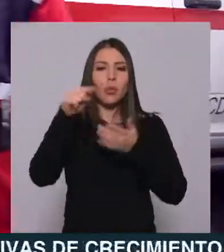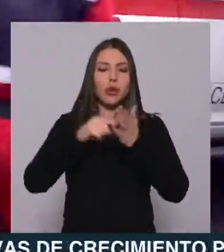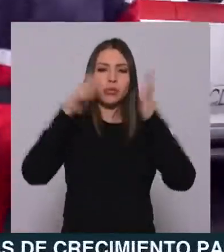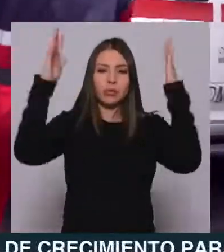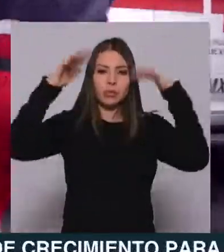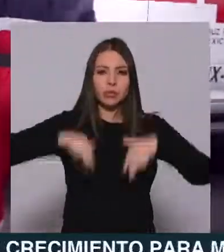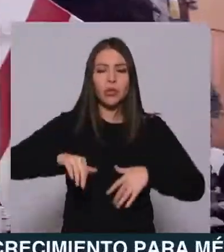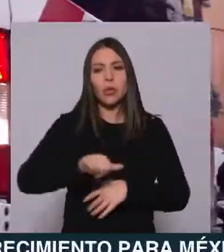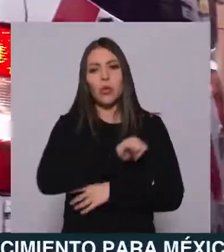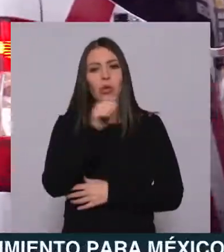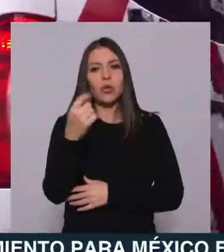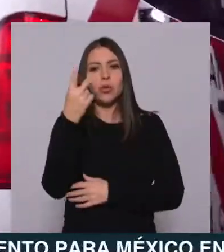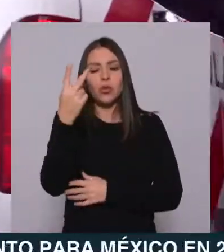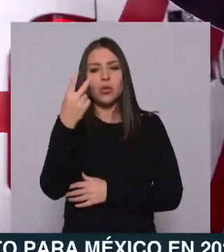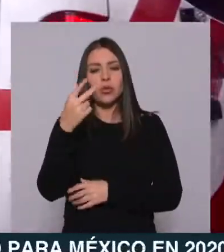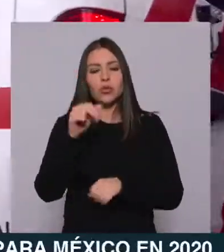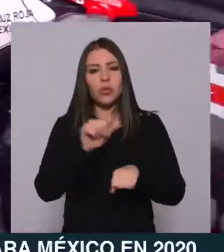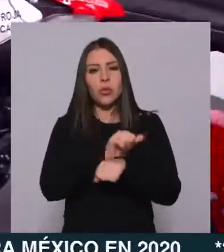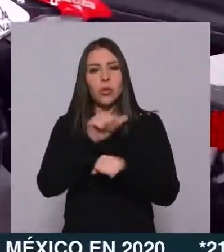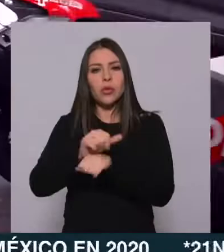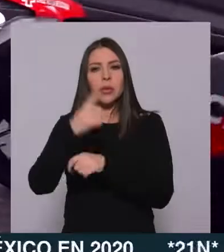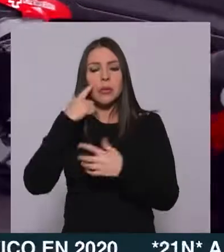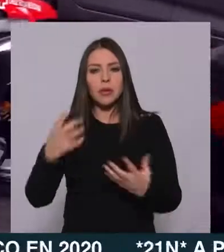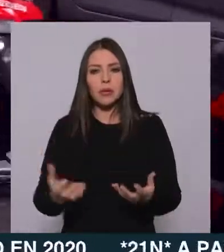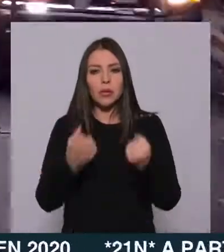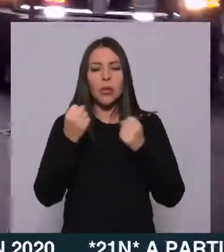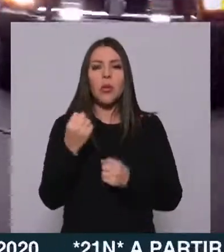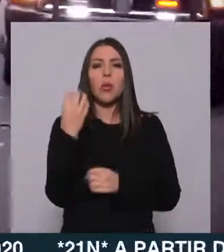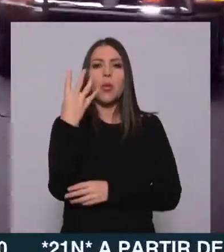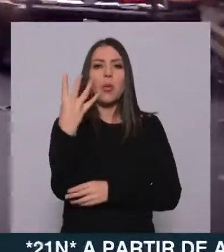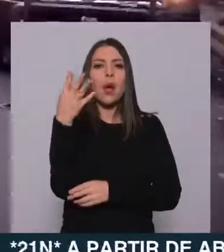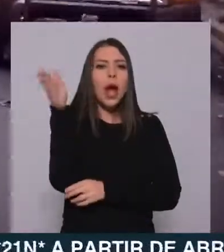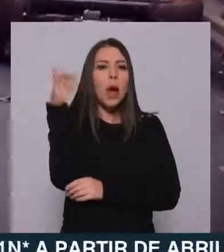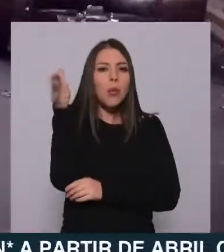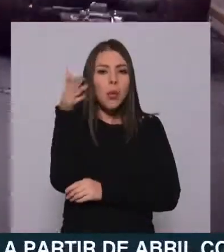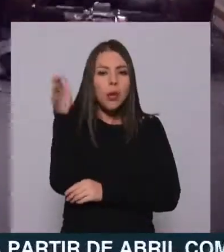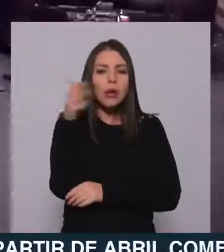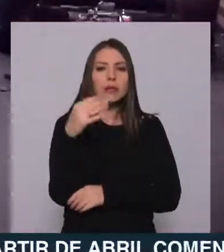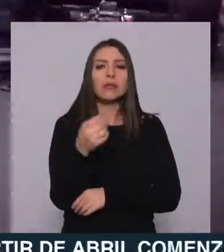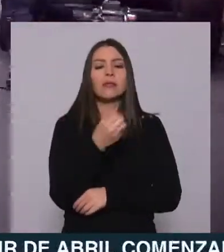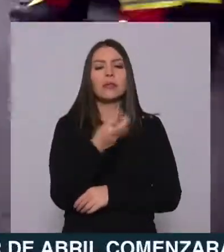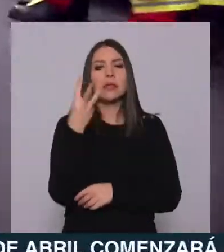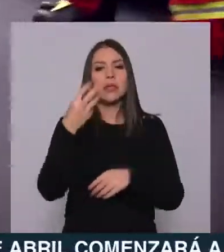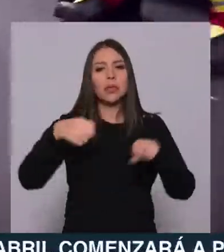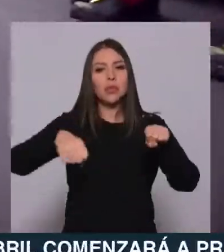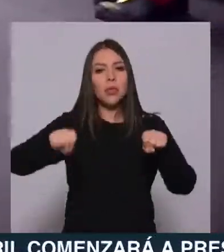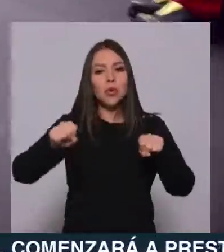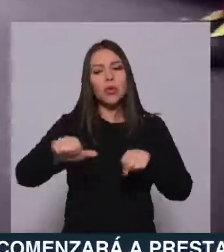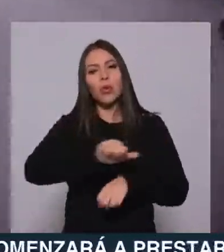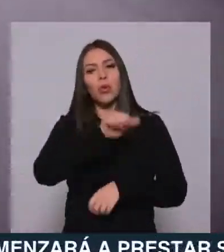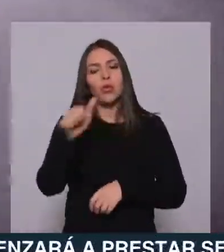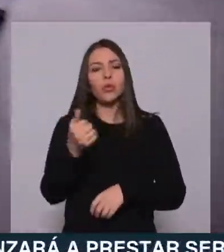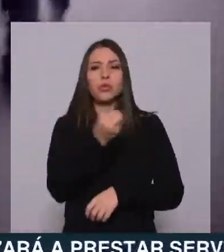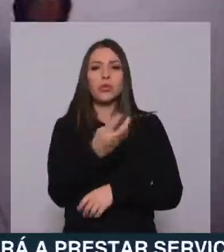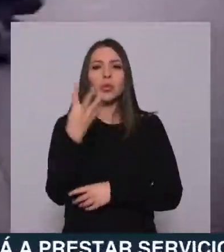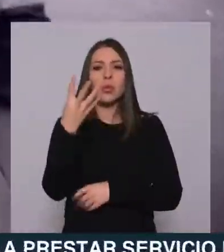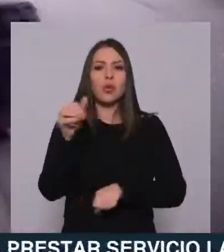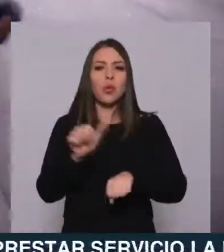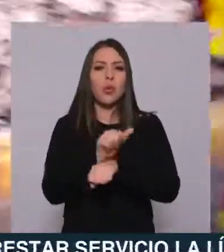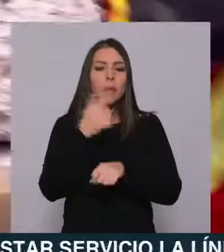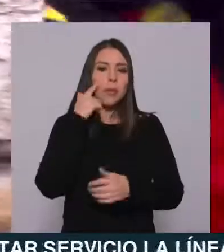de rescate urbano, 4 ambulancias, 3 motos y 4 vehículos logísticos. Este es el primero de los